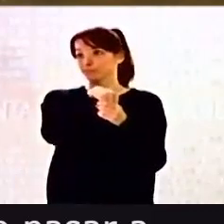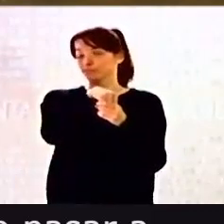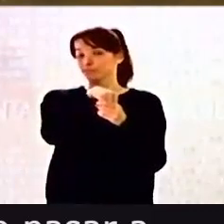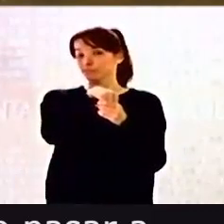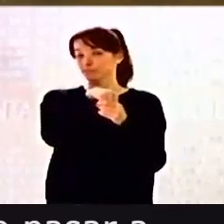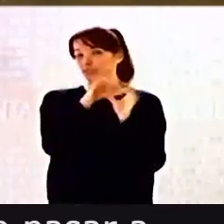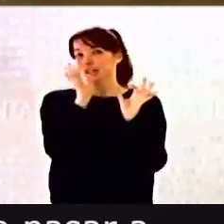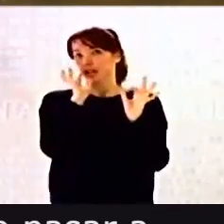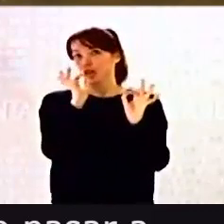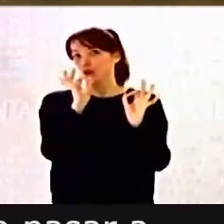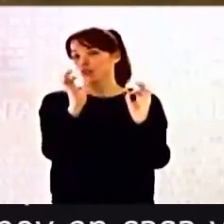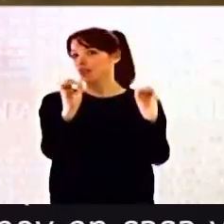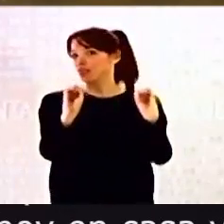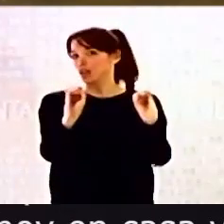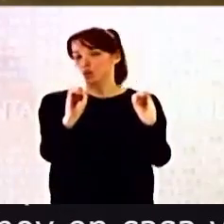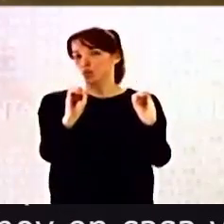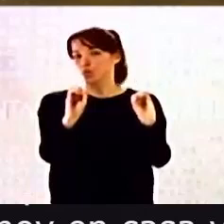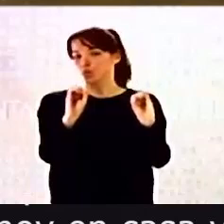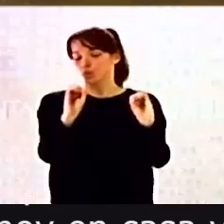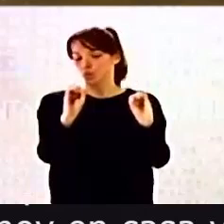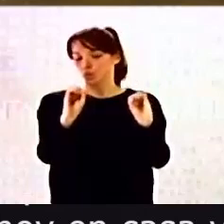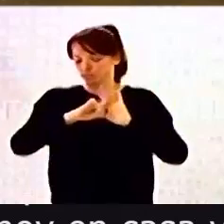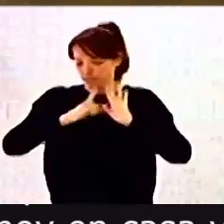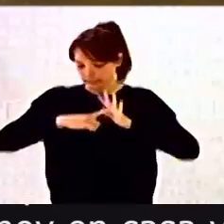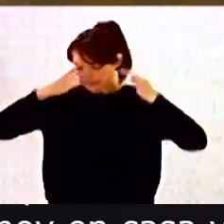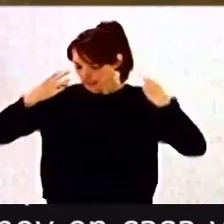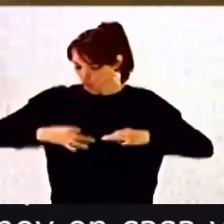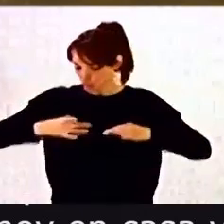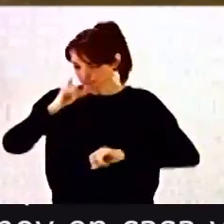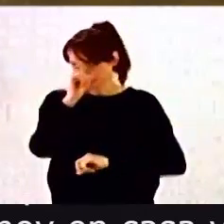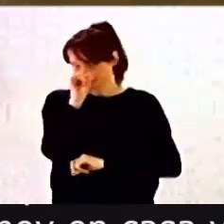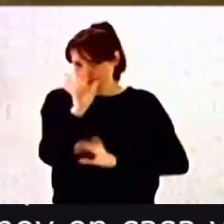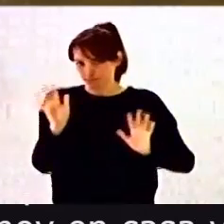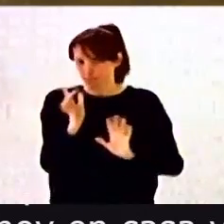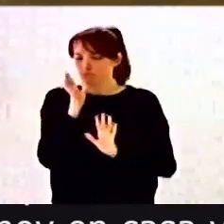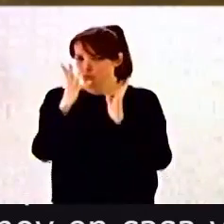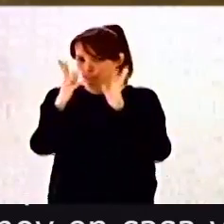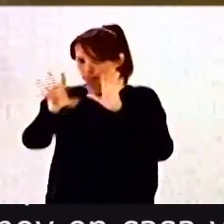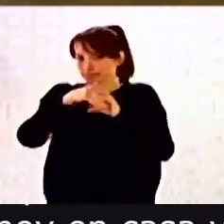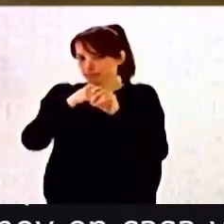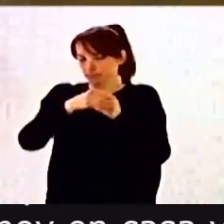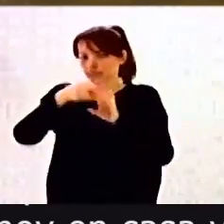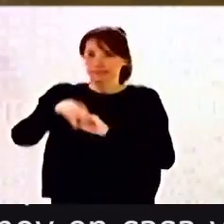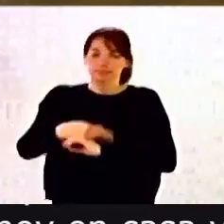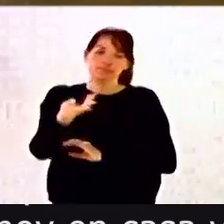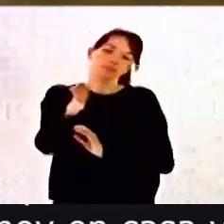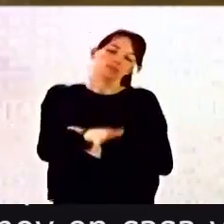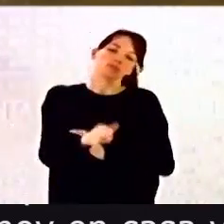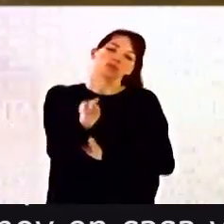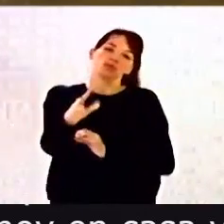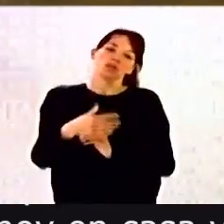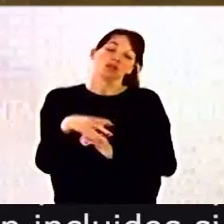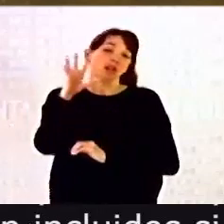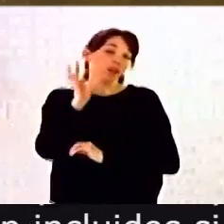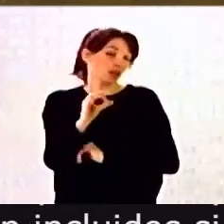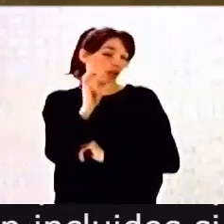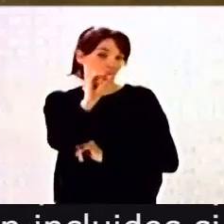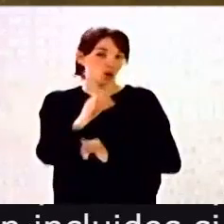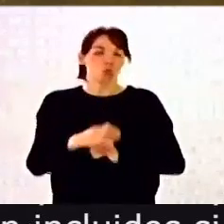yo creo que es cero, no estoy completamente seguro, desde luego están incluidos si los hubiera, yo creo que es cero,